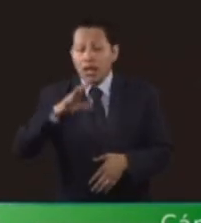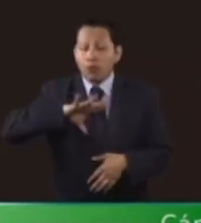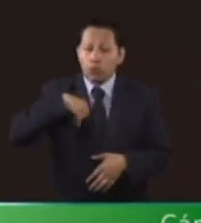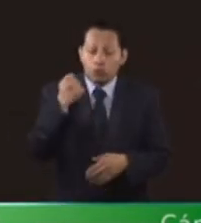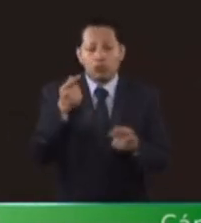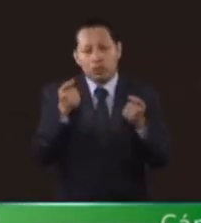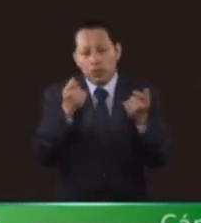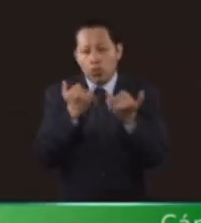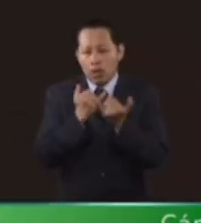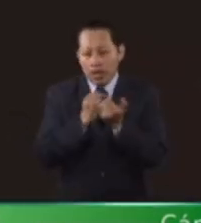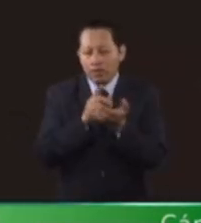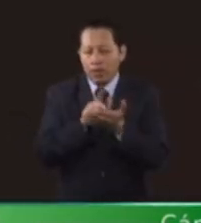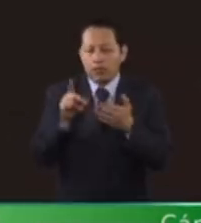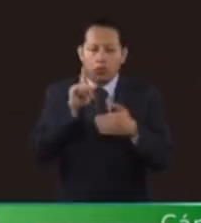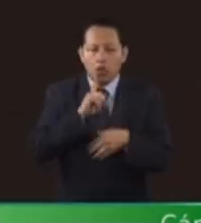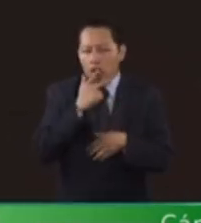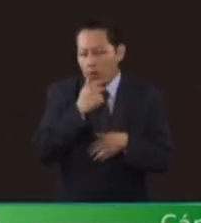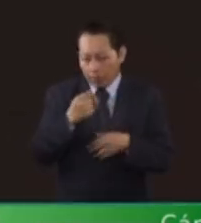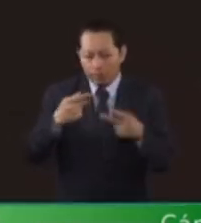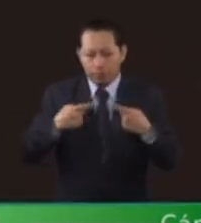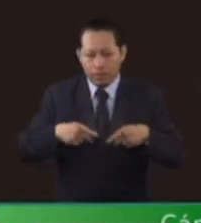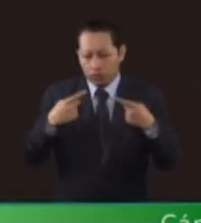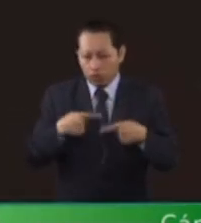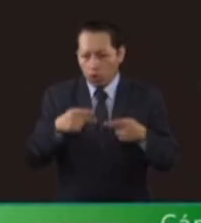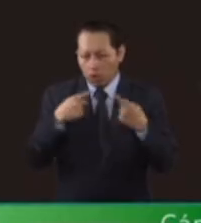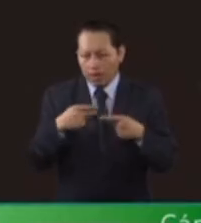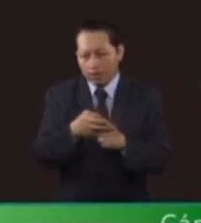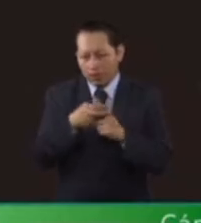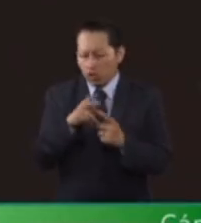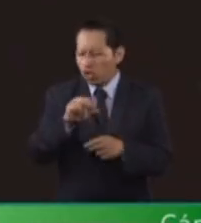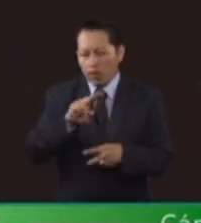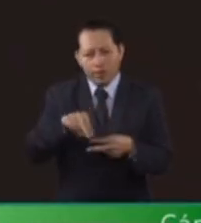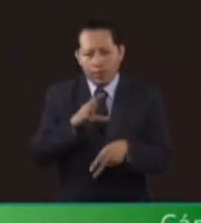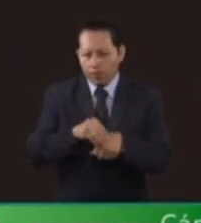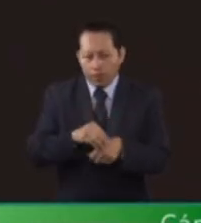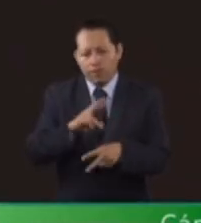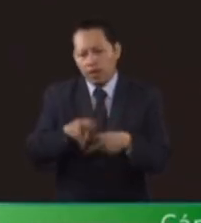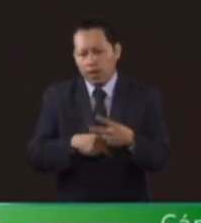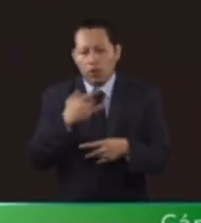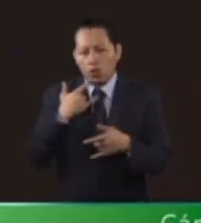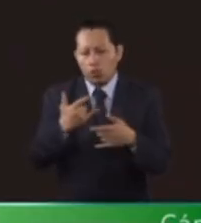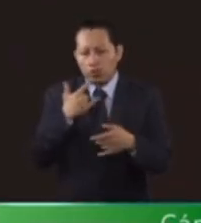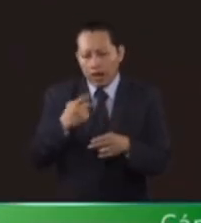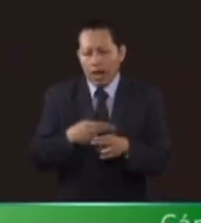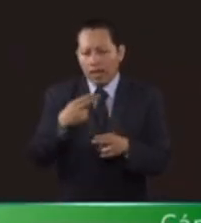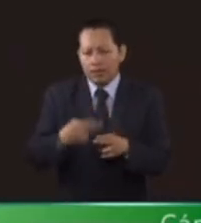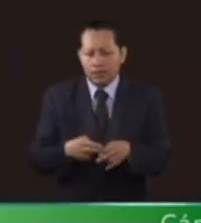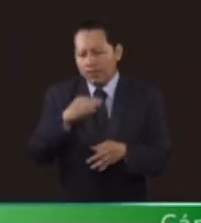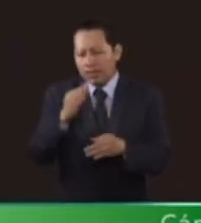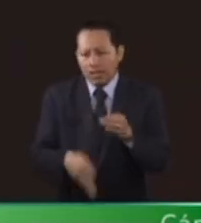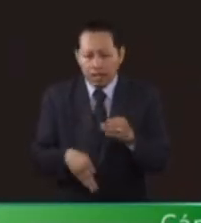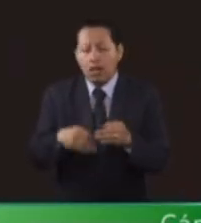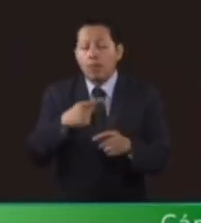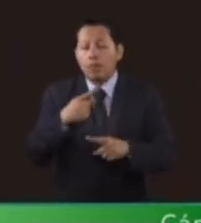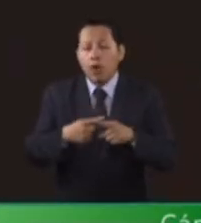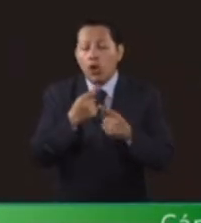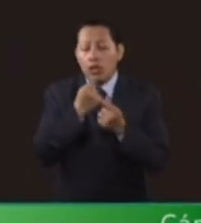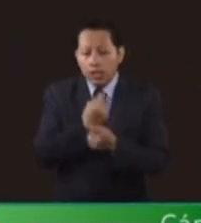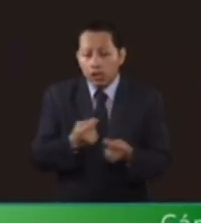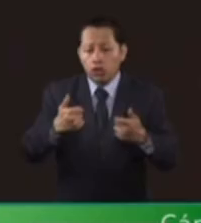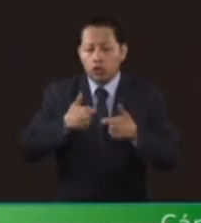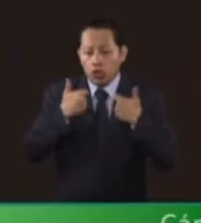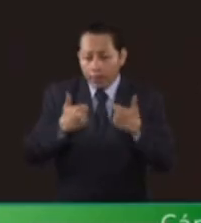derechos de las y los mexicanos no lo vamos a permitir vamos a luch hast el final por la niñez por las juventudes y